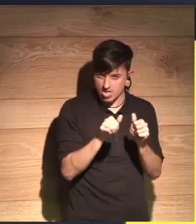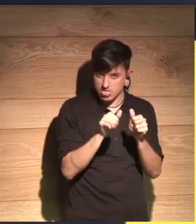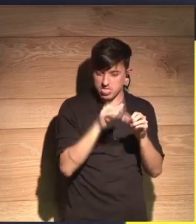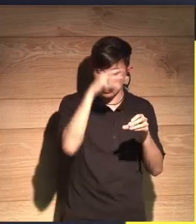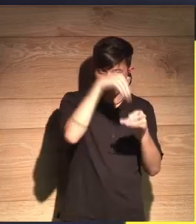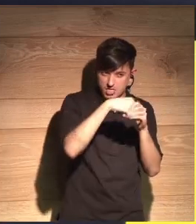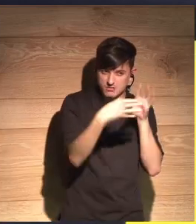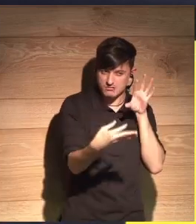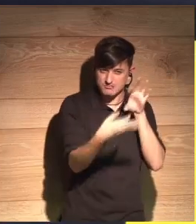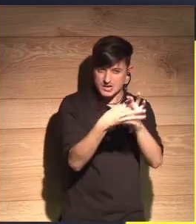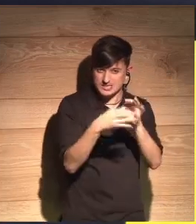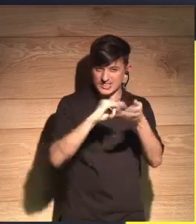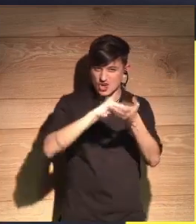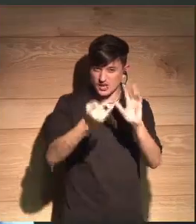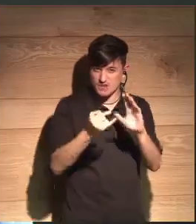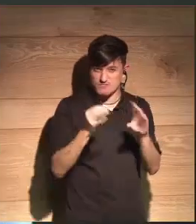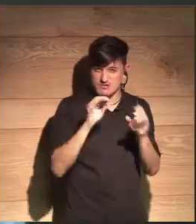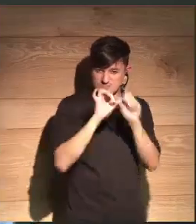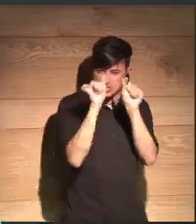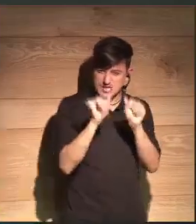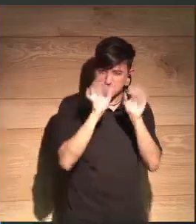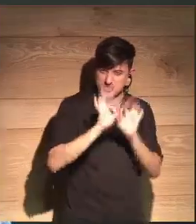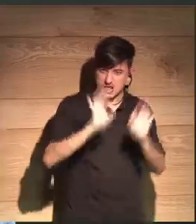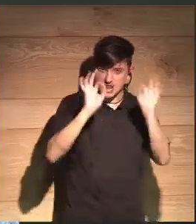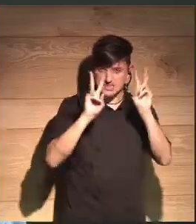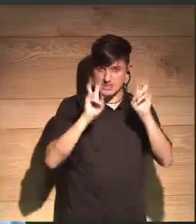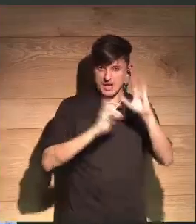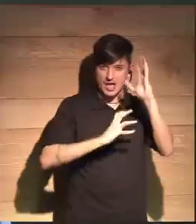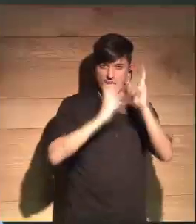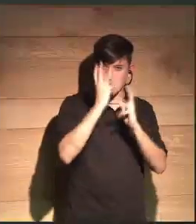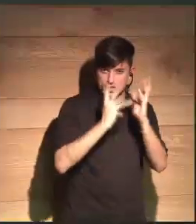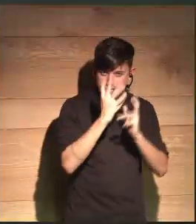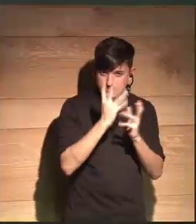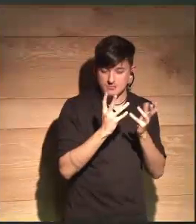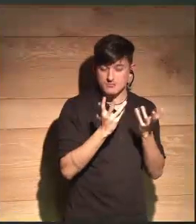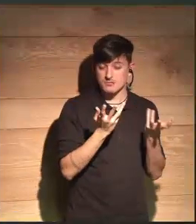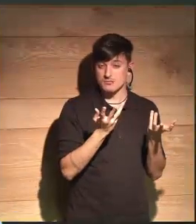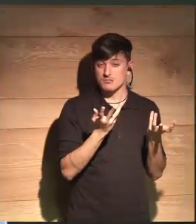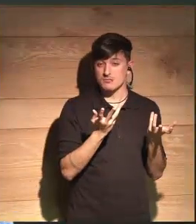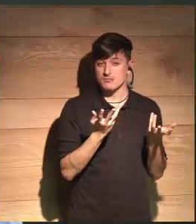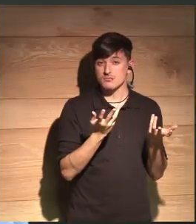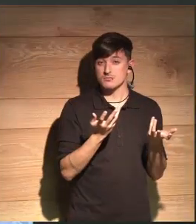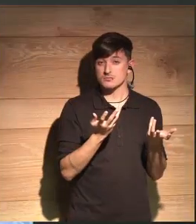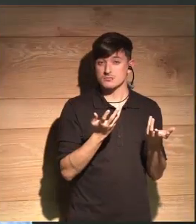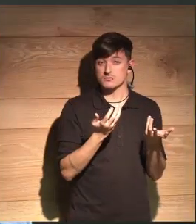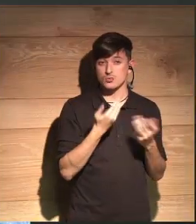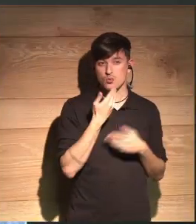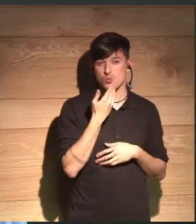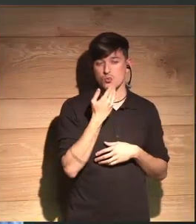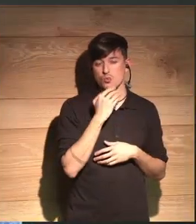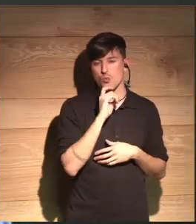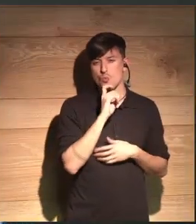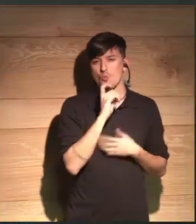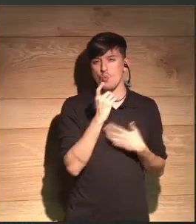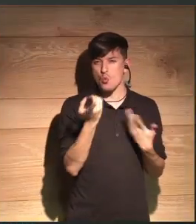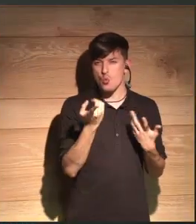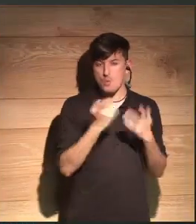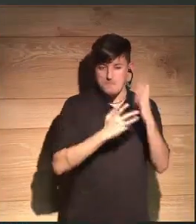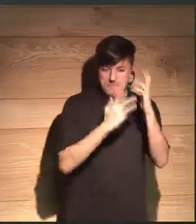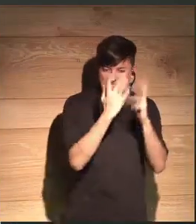es una modalidad muy particular muy especial como este como esta esta matemática